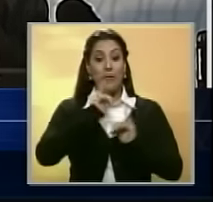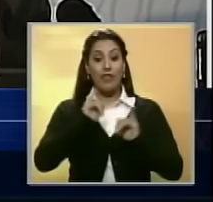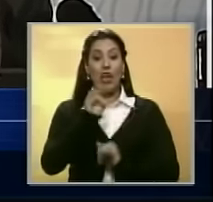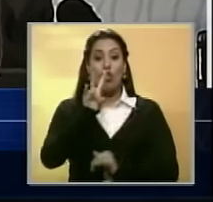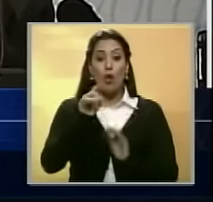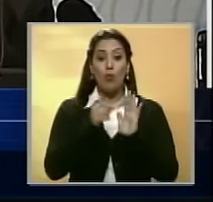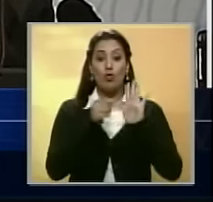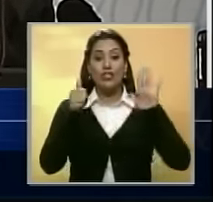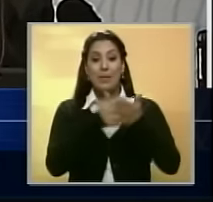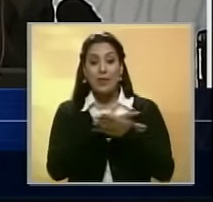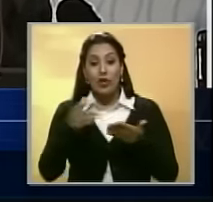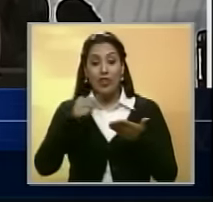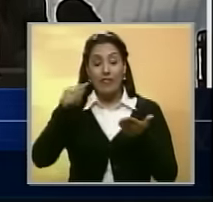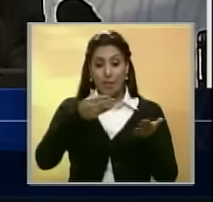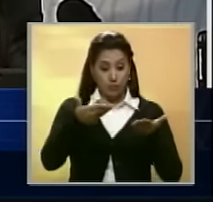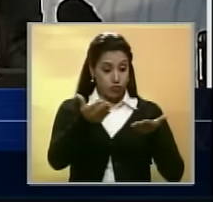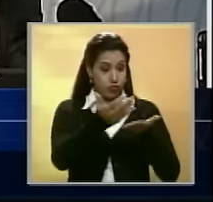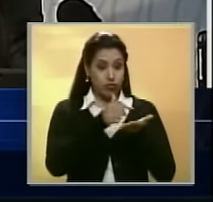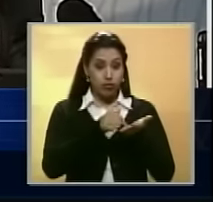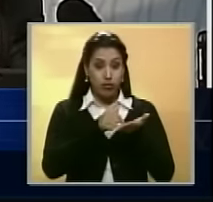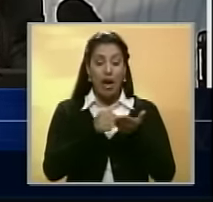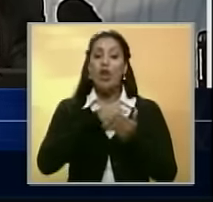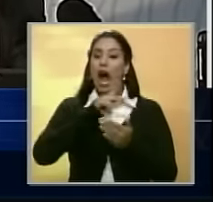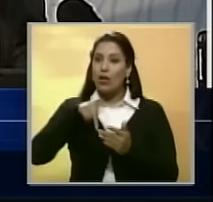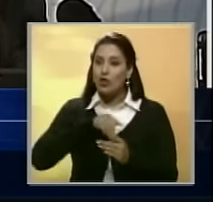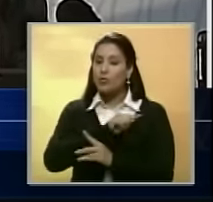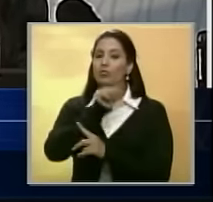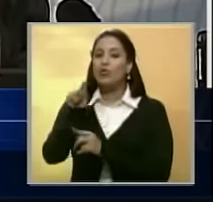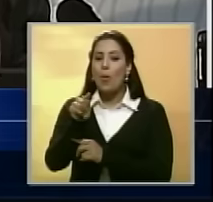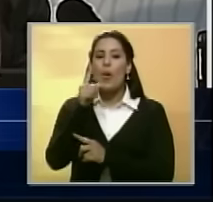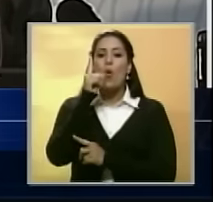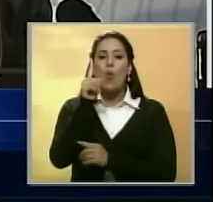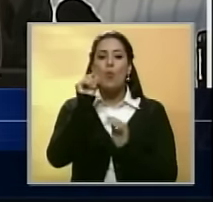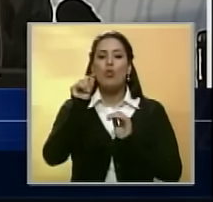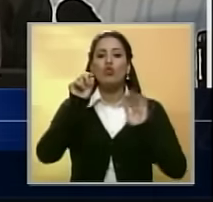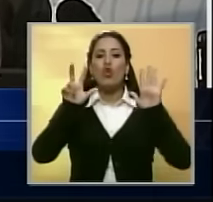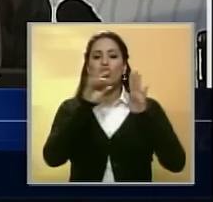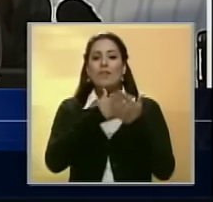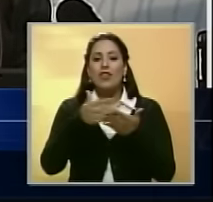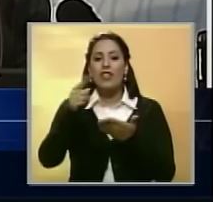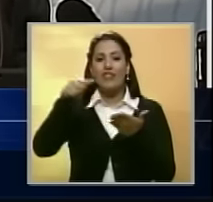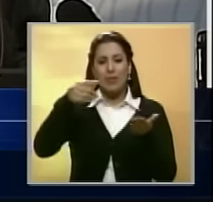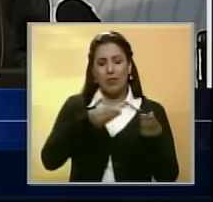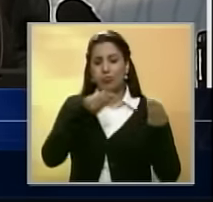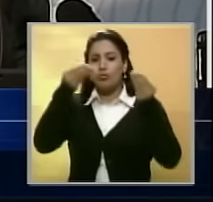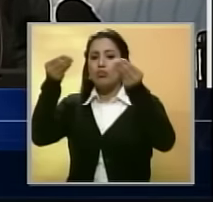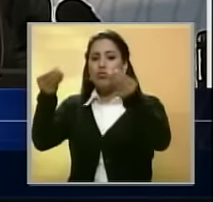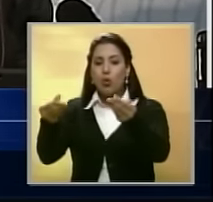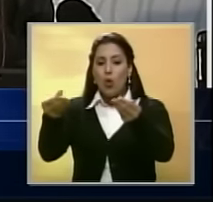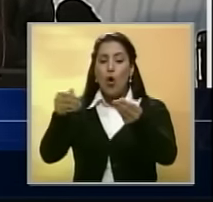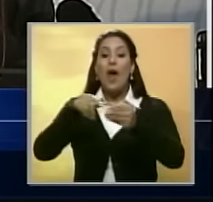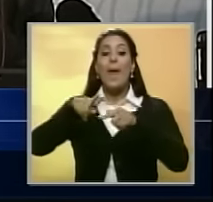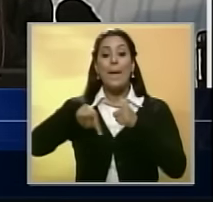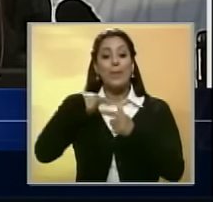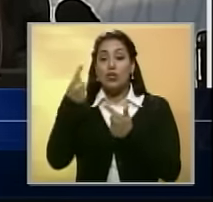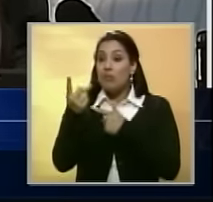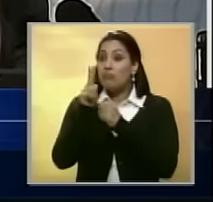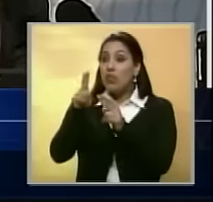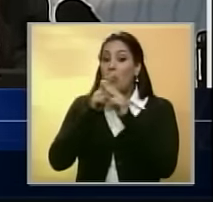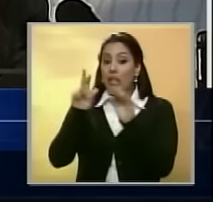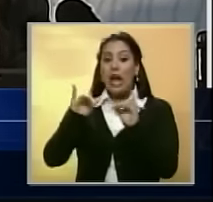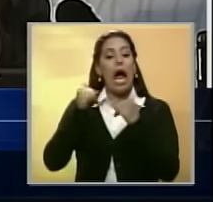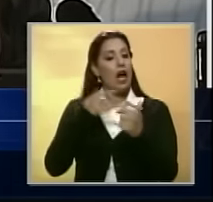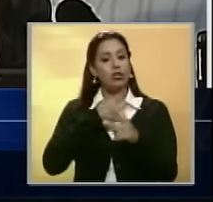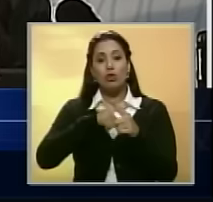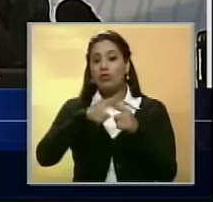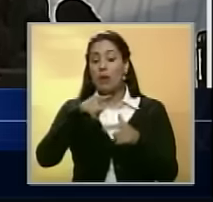se presentaron un poco más de 1.8 millones de firmas y nosotros mañana nos vamos a movilizar en todo el país